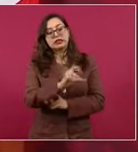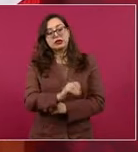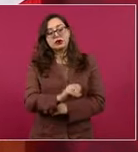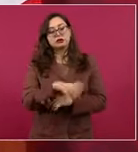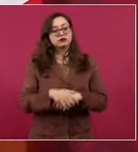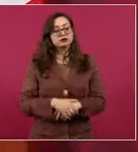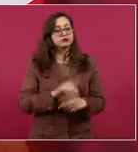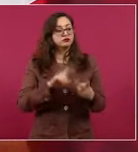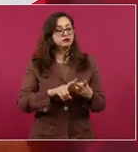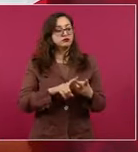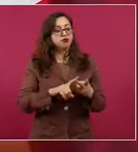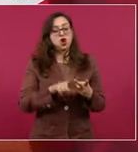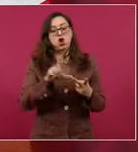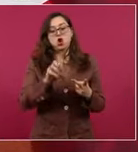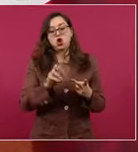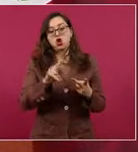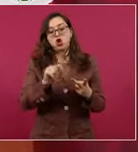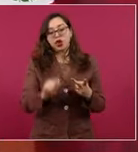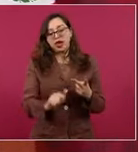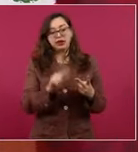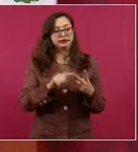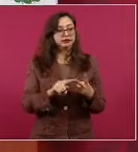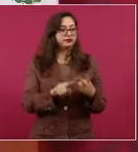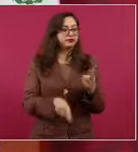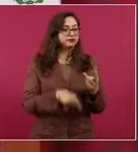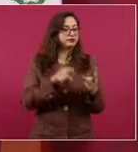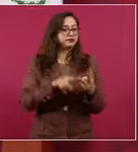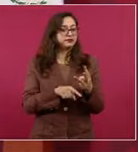o a Loré de Mola